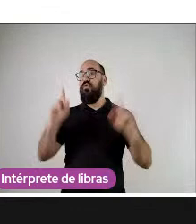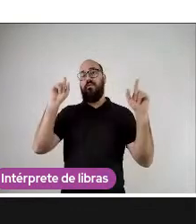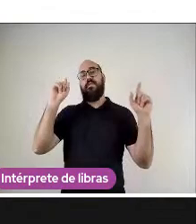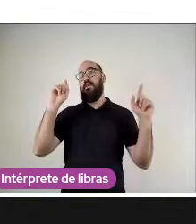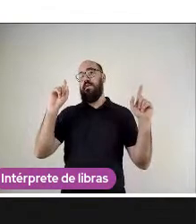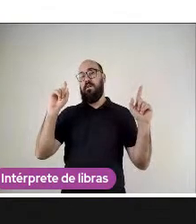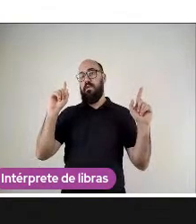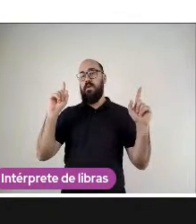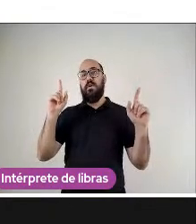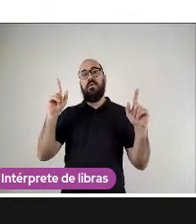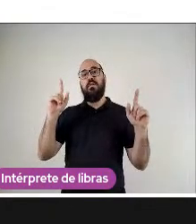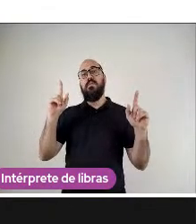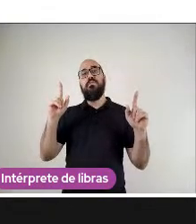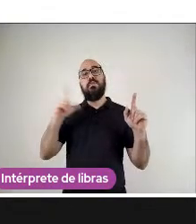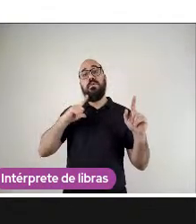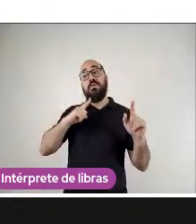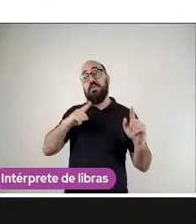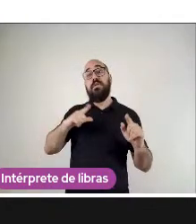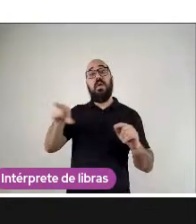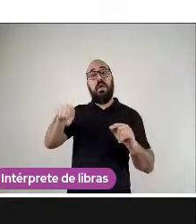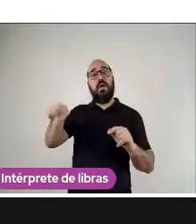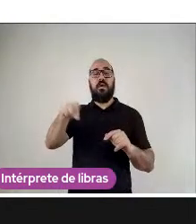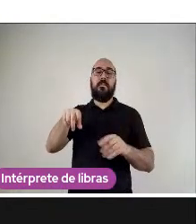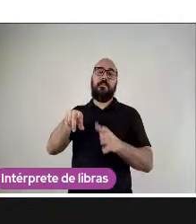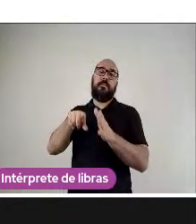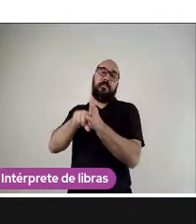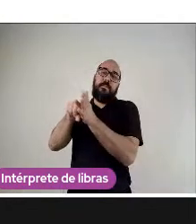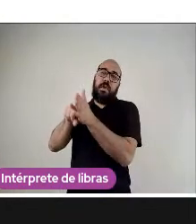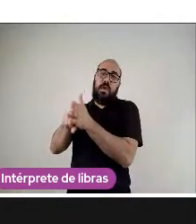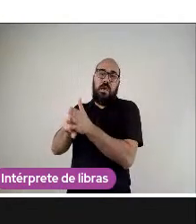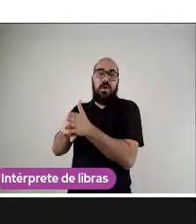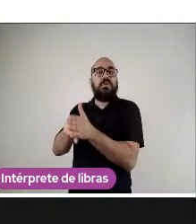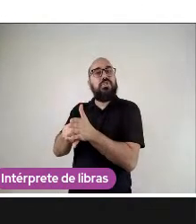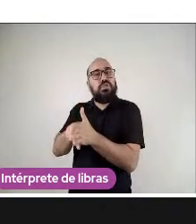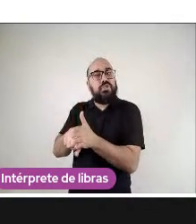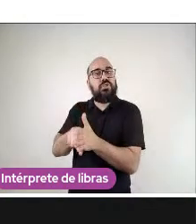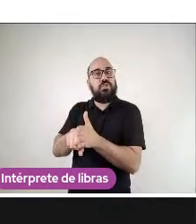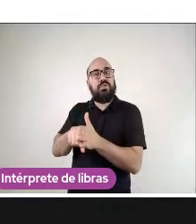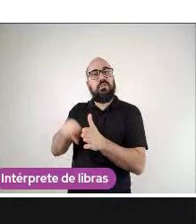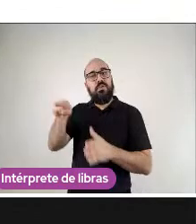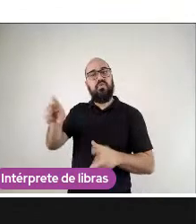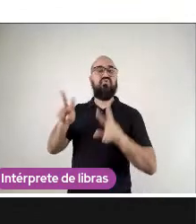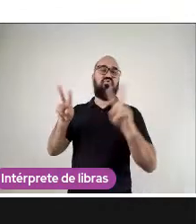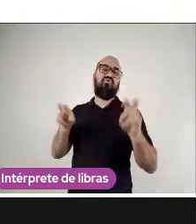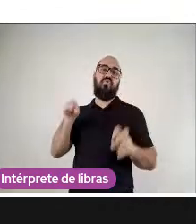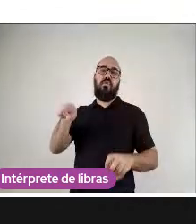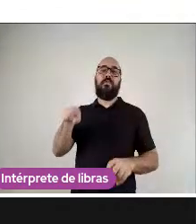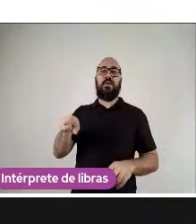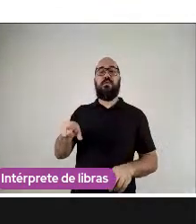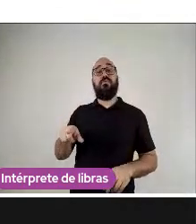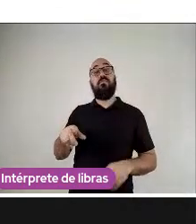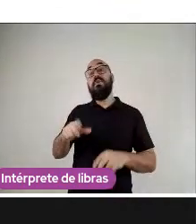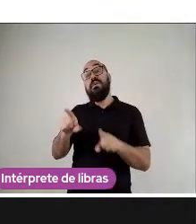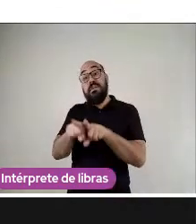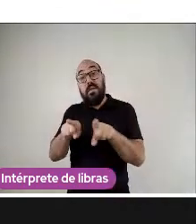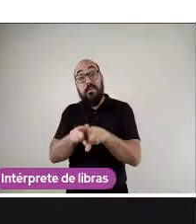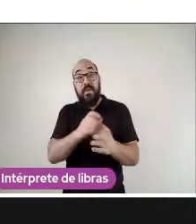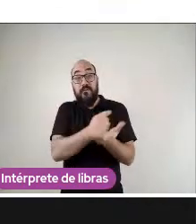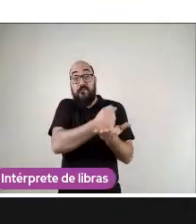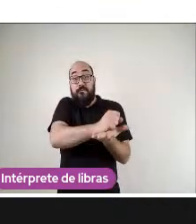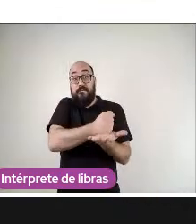farmacia, porque tiene principios activos que ayudan a curar el cáncer o a tratar el